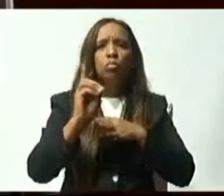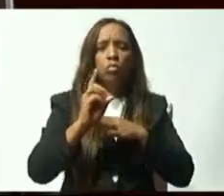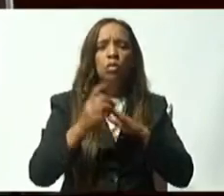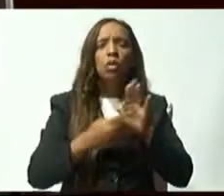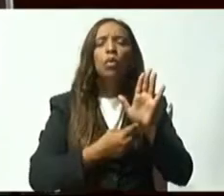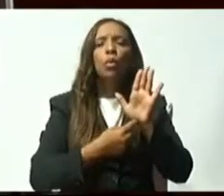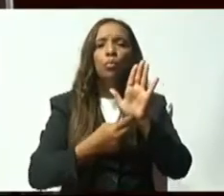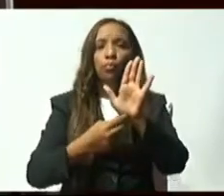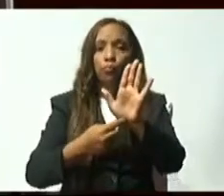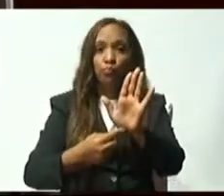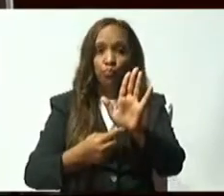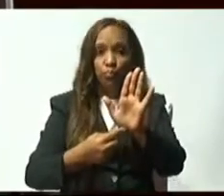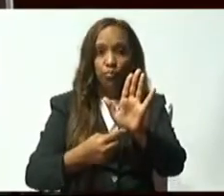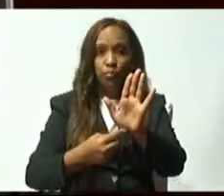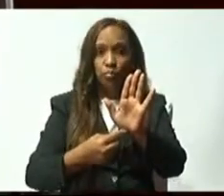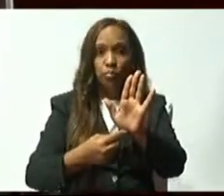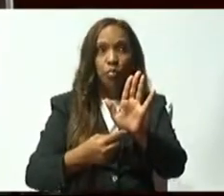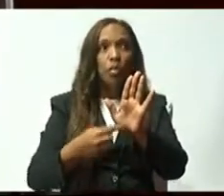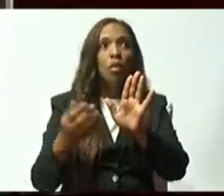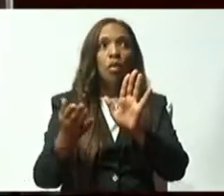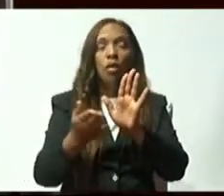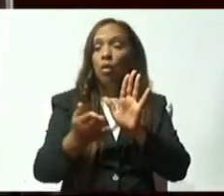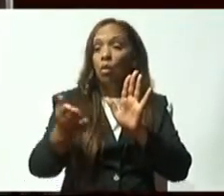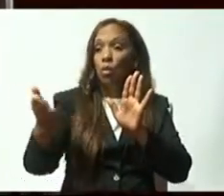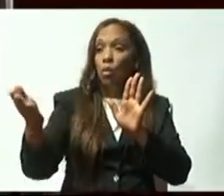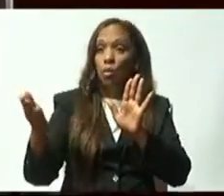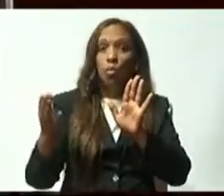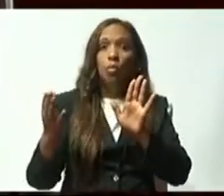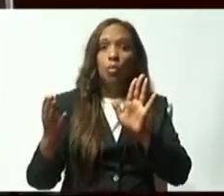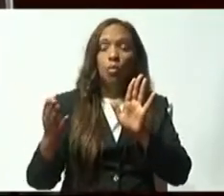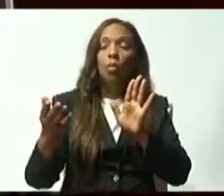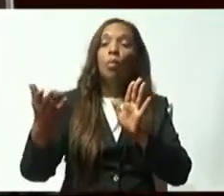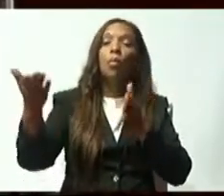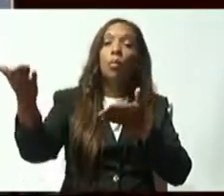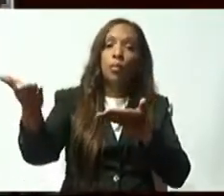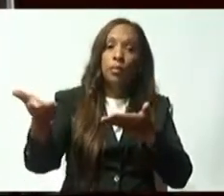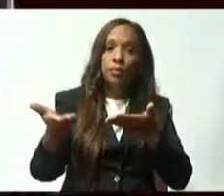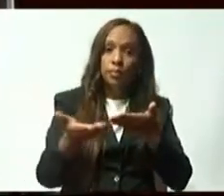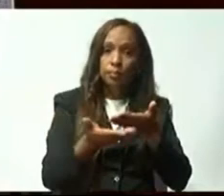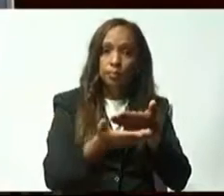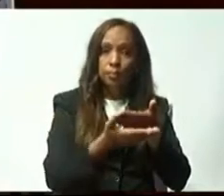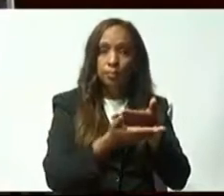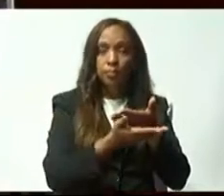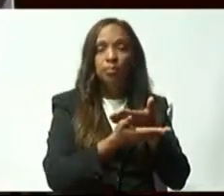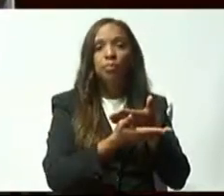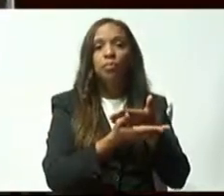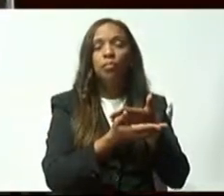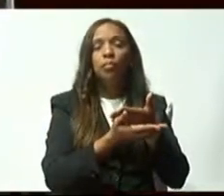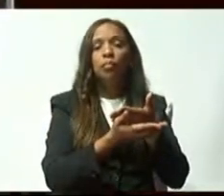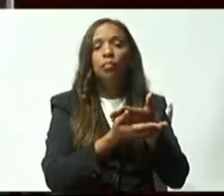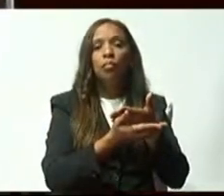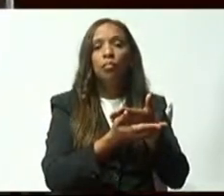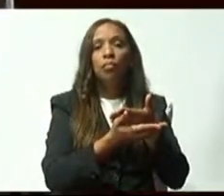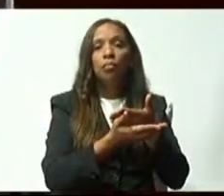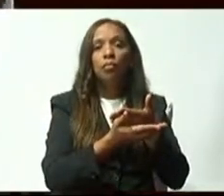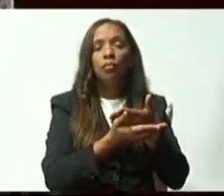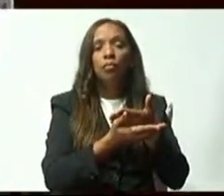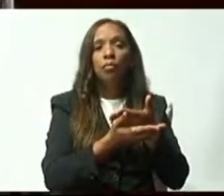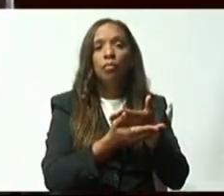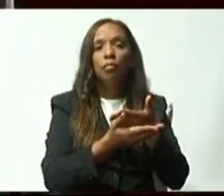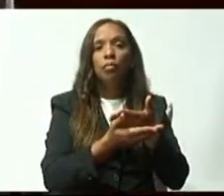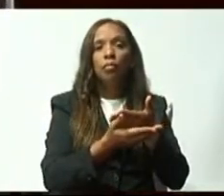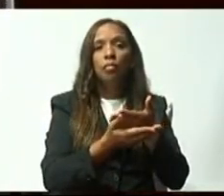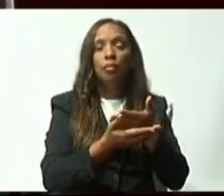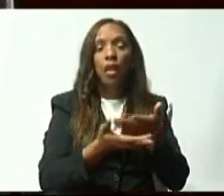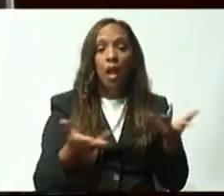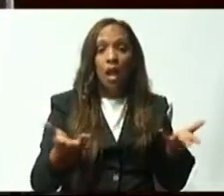en el Congreso como diputado, estoy en la oficina 402 de este